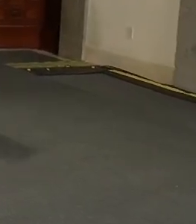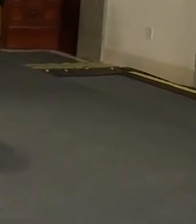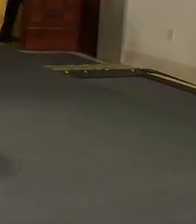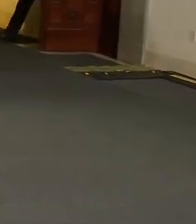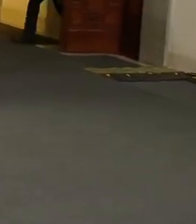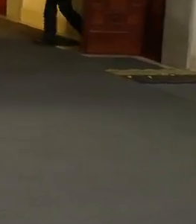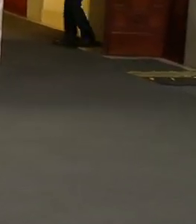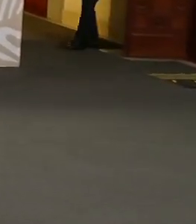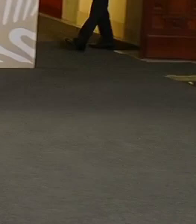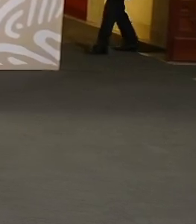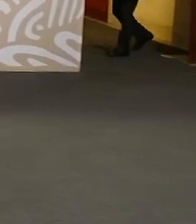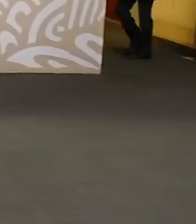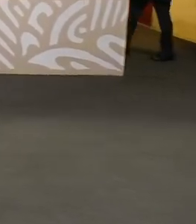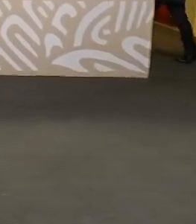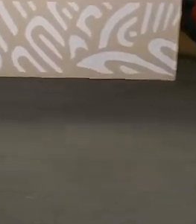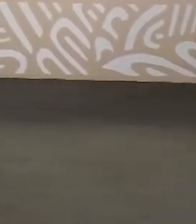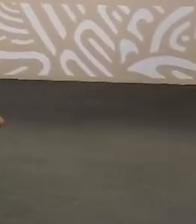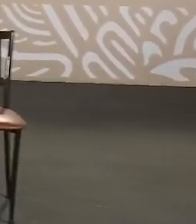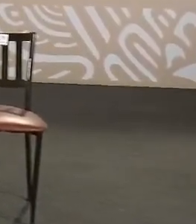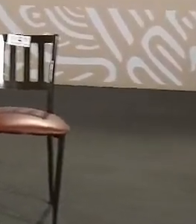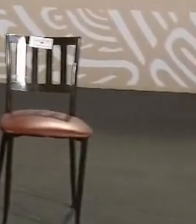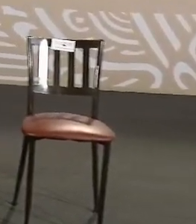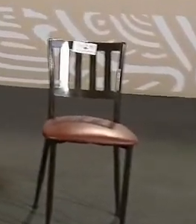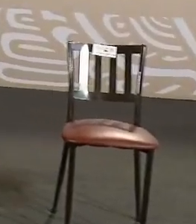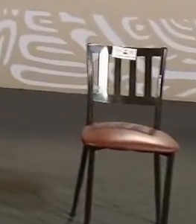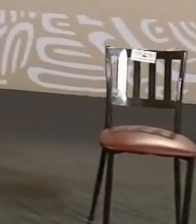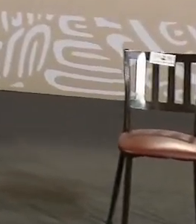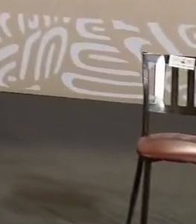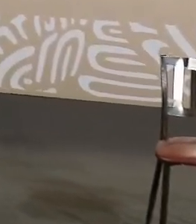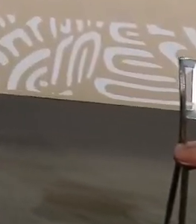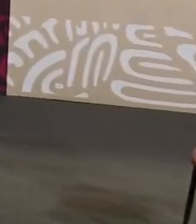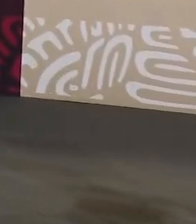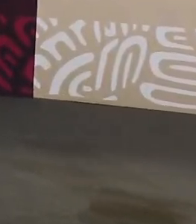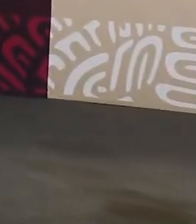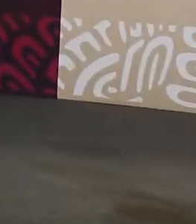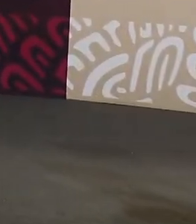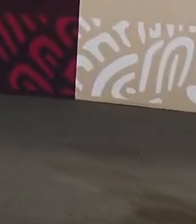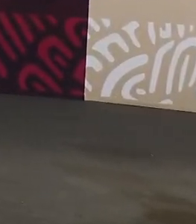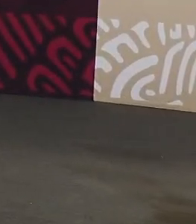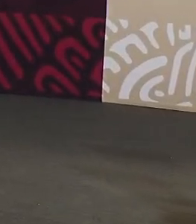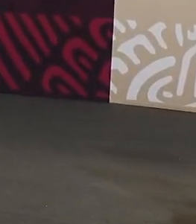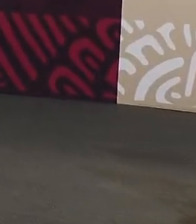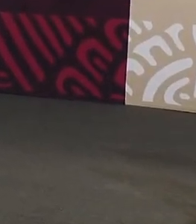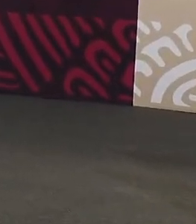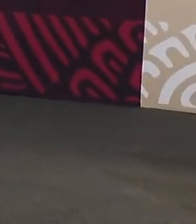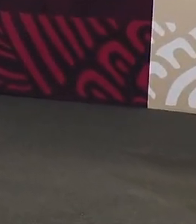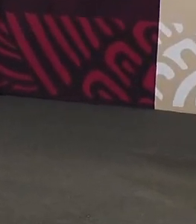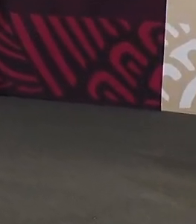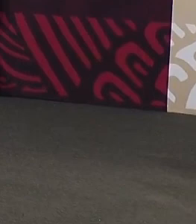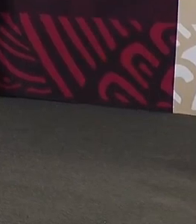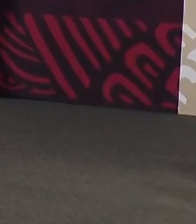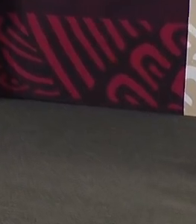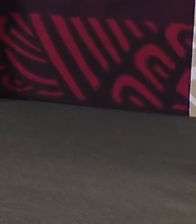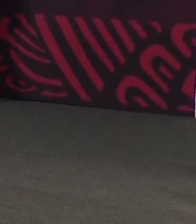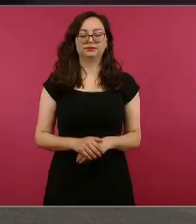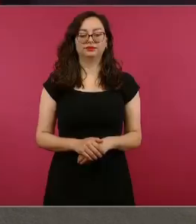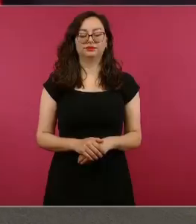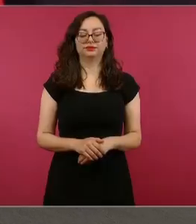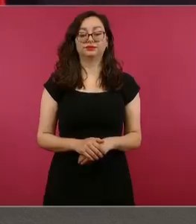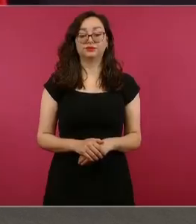Buenos días, tardes, ánimo. Es que hubo mucho